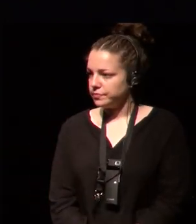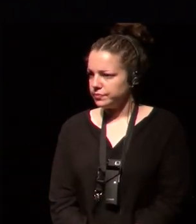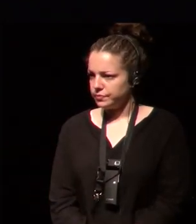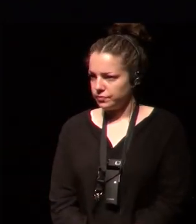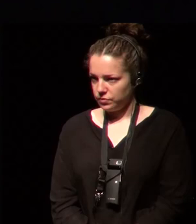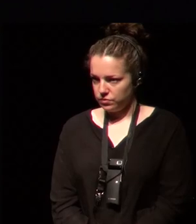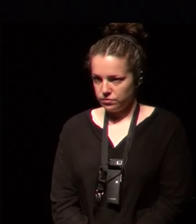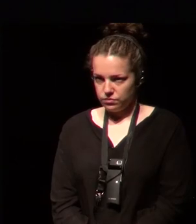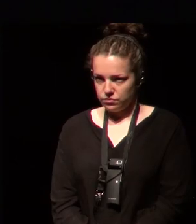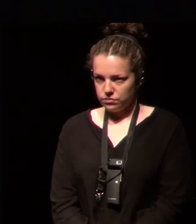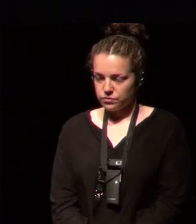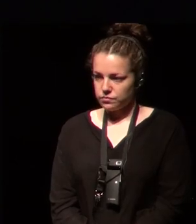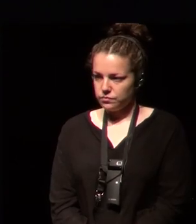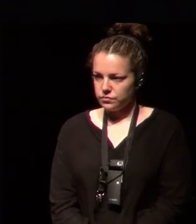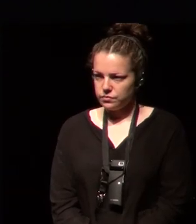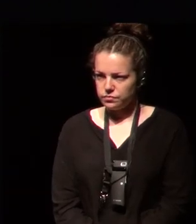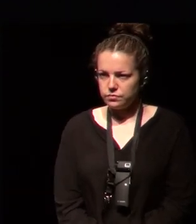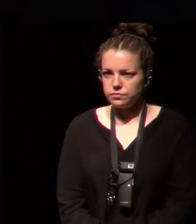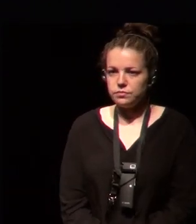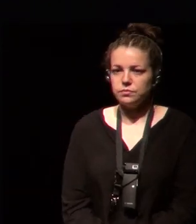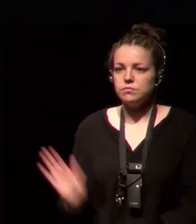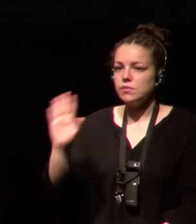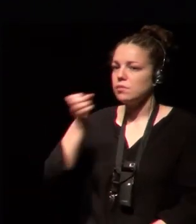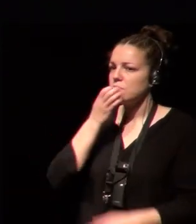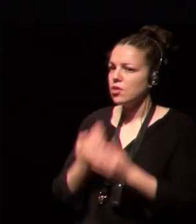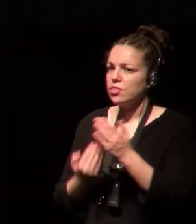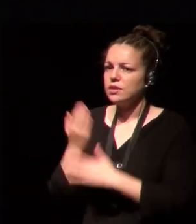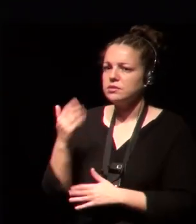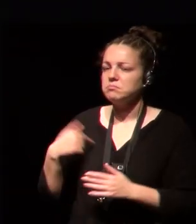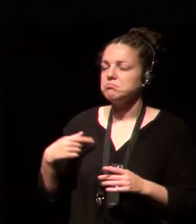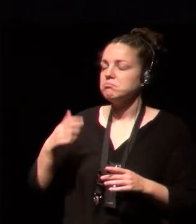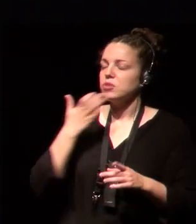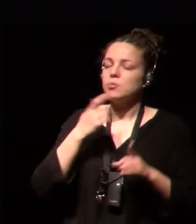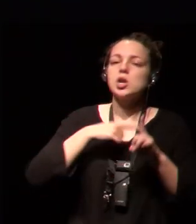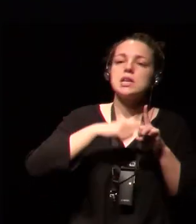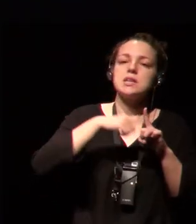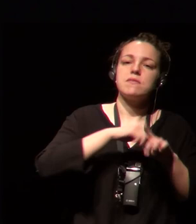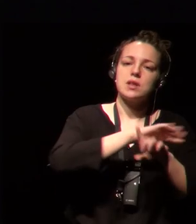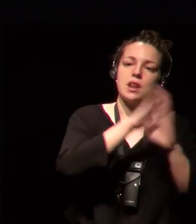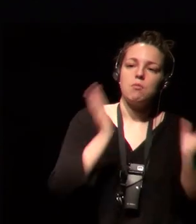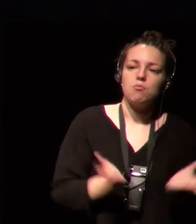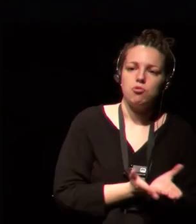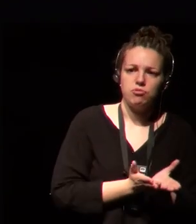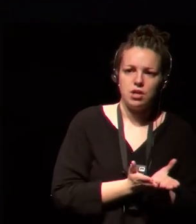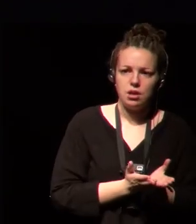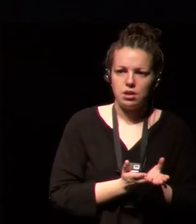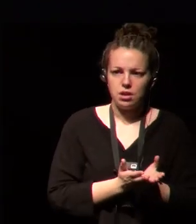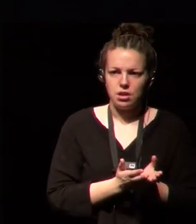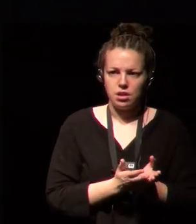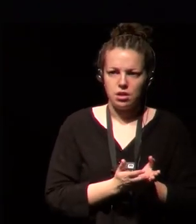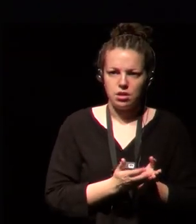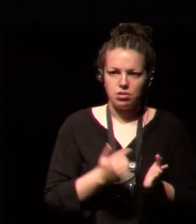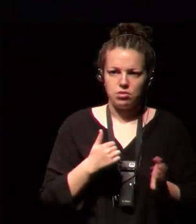Hola, buenos días. A nivel mundial, que se apliquen verdaderamente los derechos